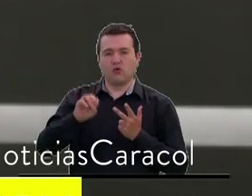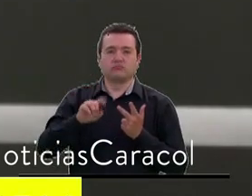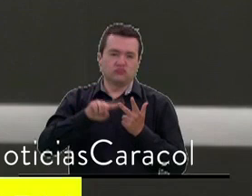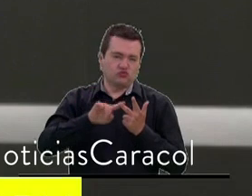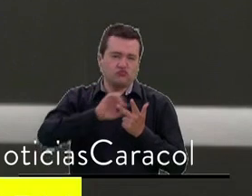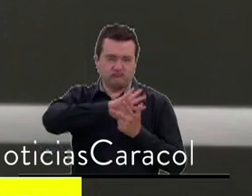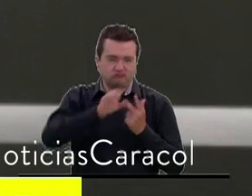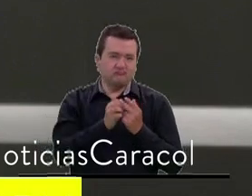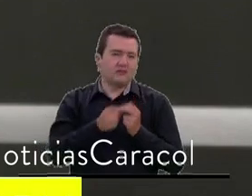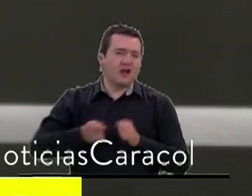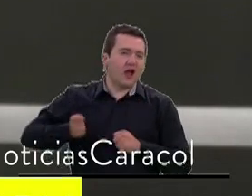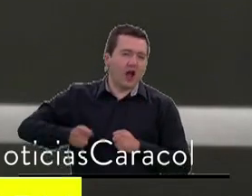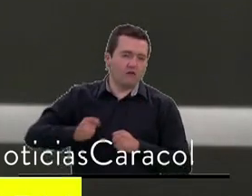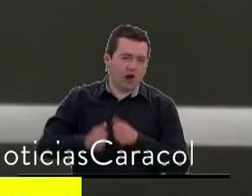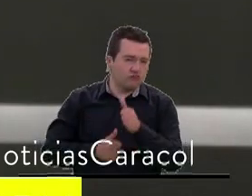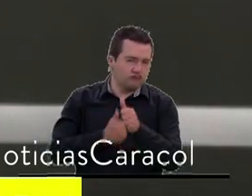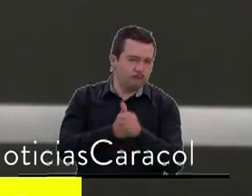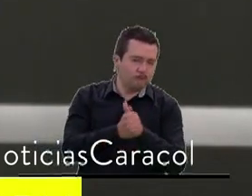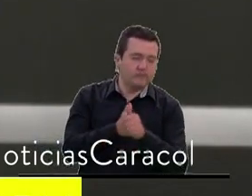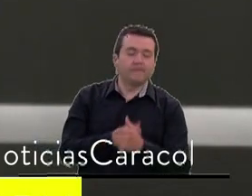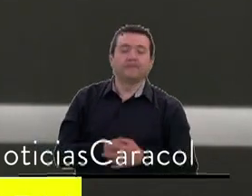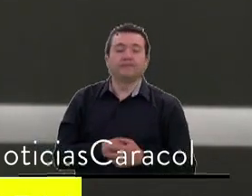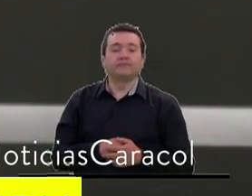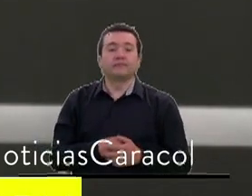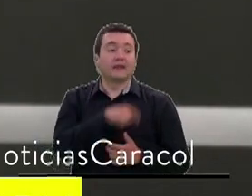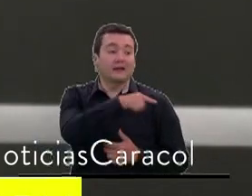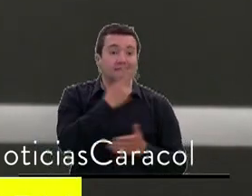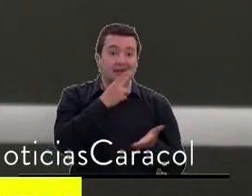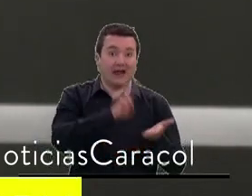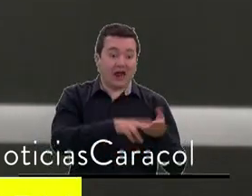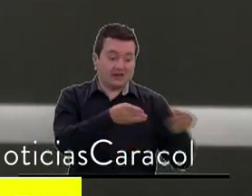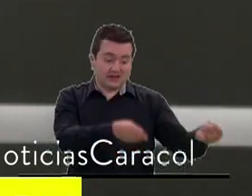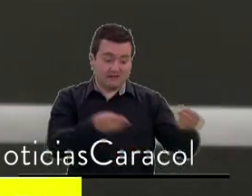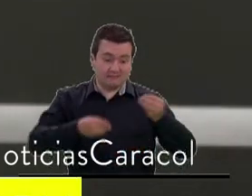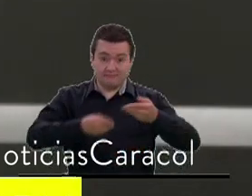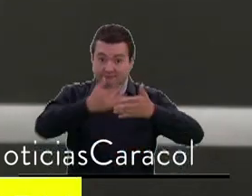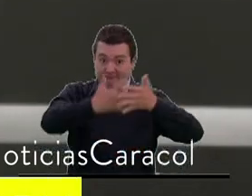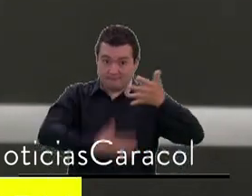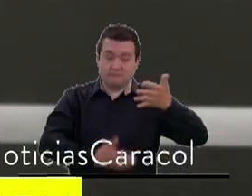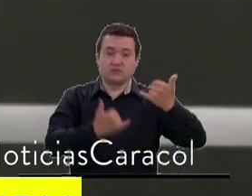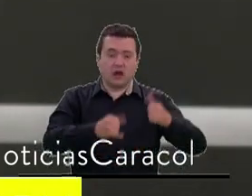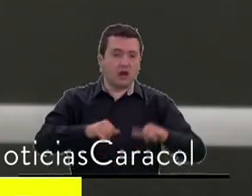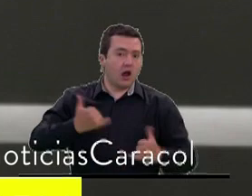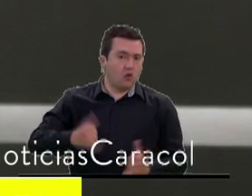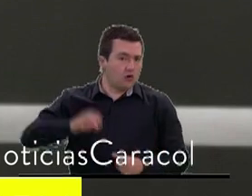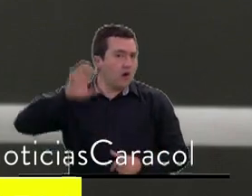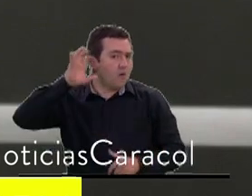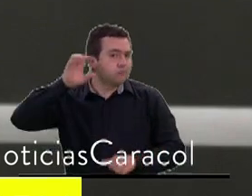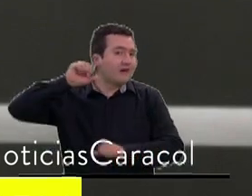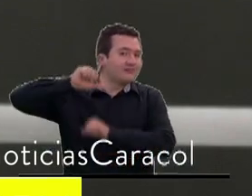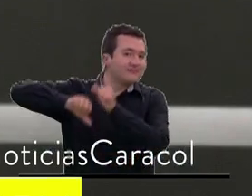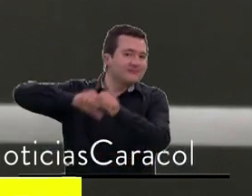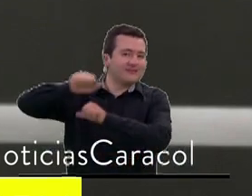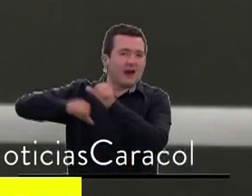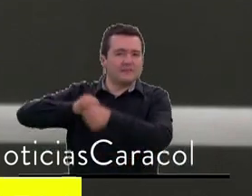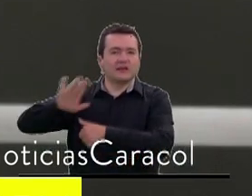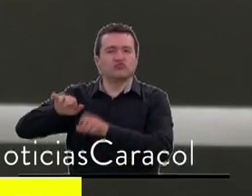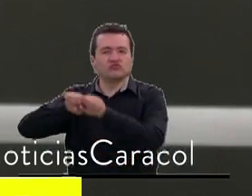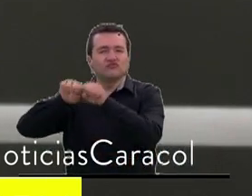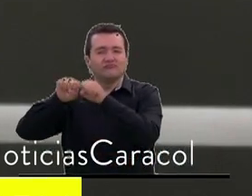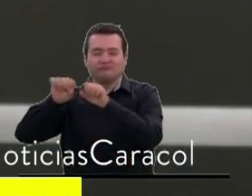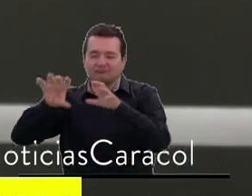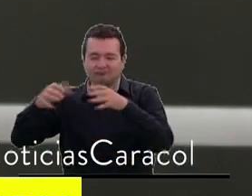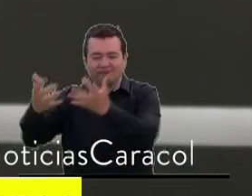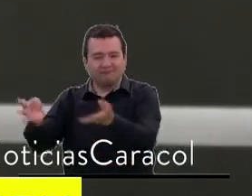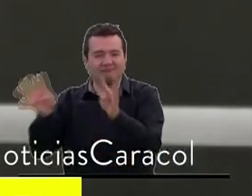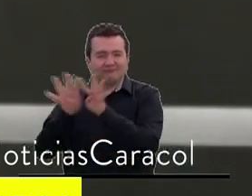abogados. El contenido de esta carta ya se encuentra en trámite en la Sala de Reconocimiento de Verdad